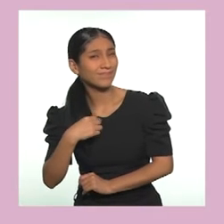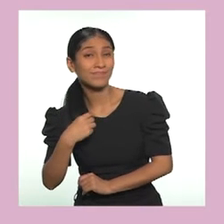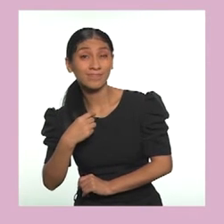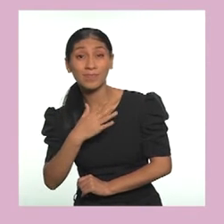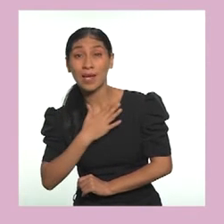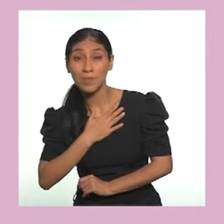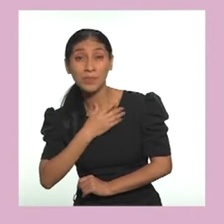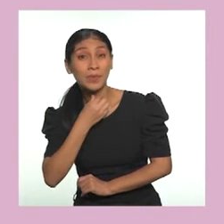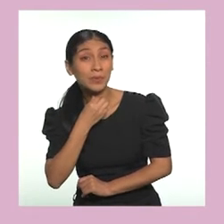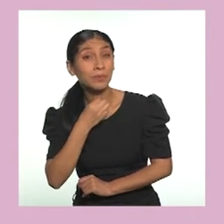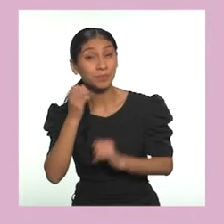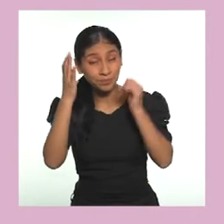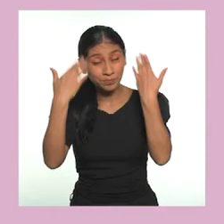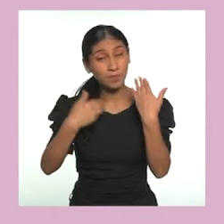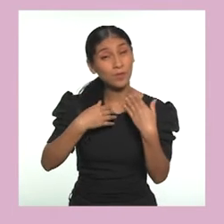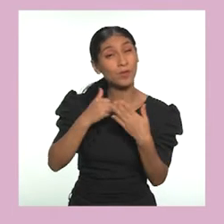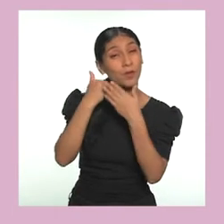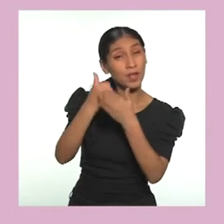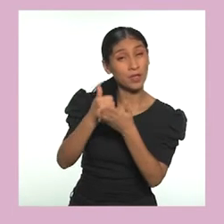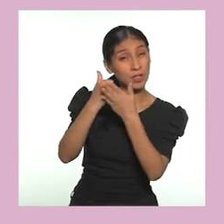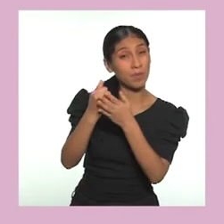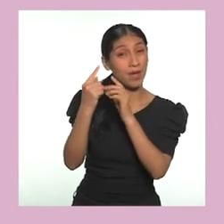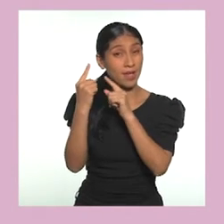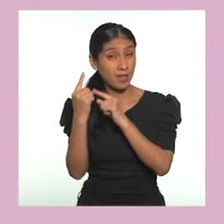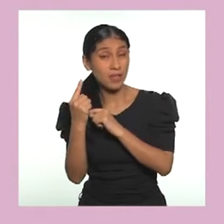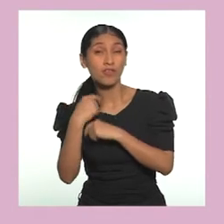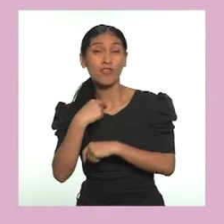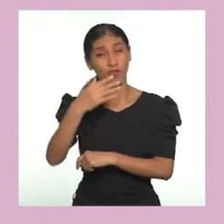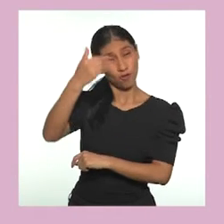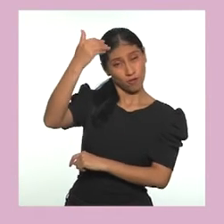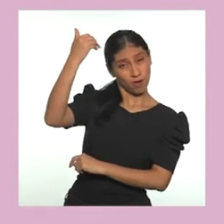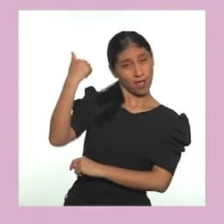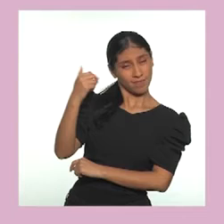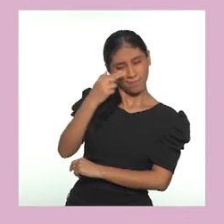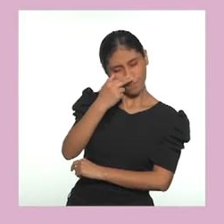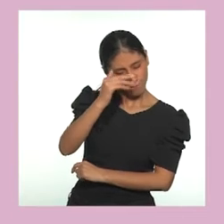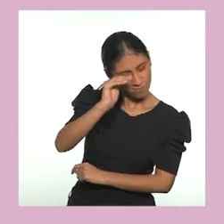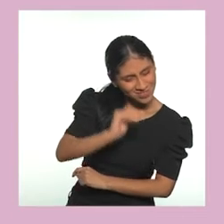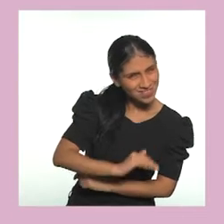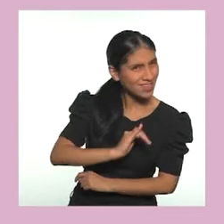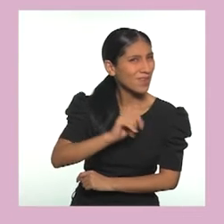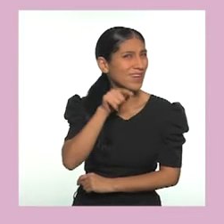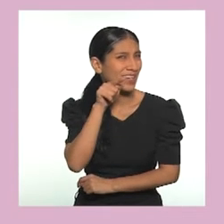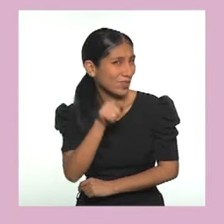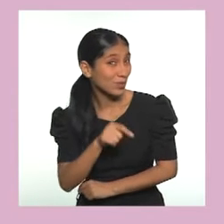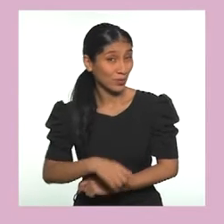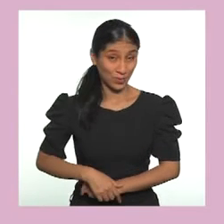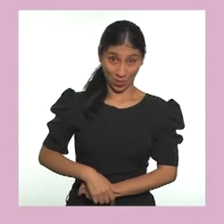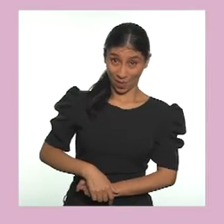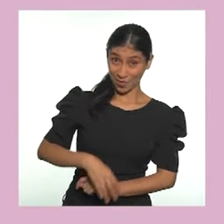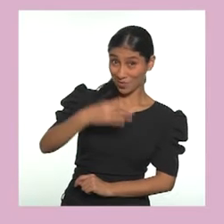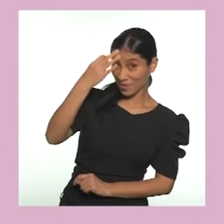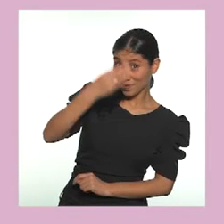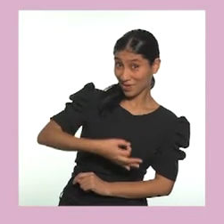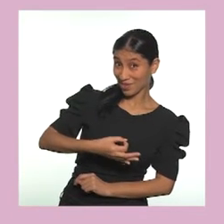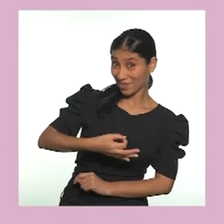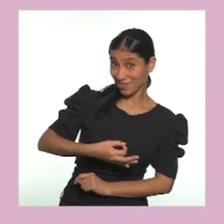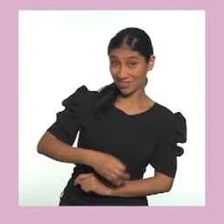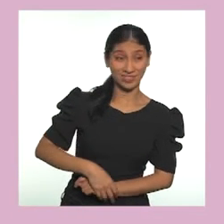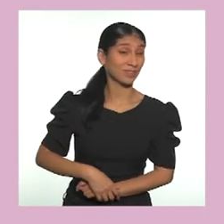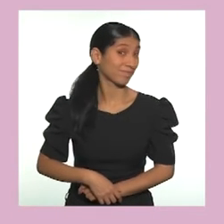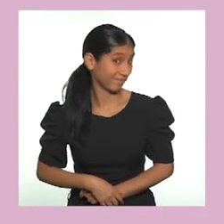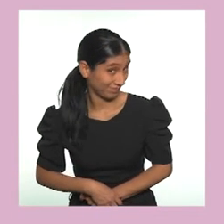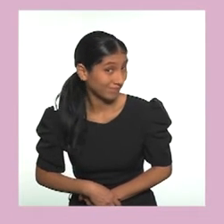yo ayudaba a mi abuela a preparar chuño cuando era una niña como tú. ¿En